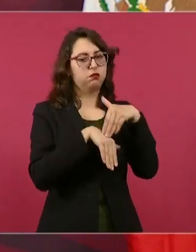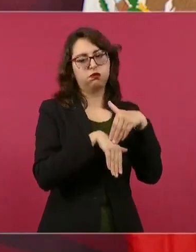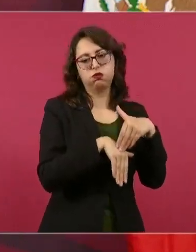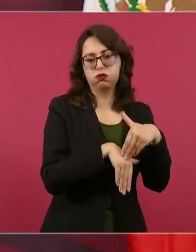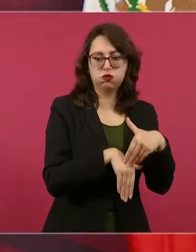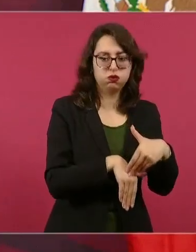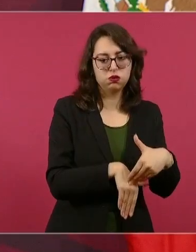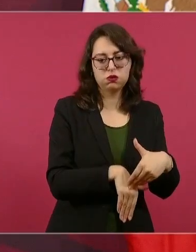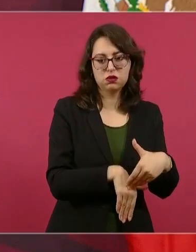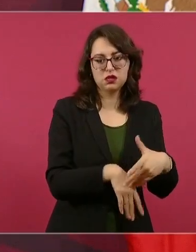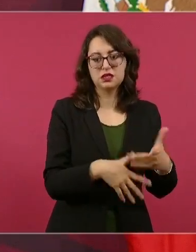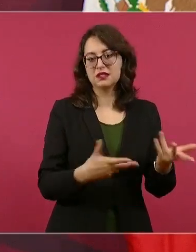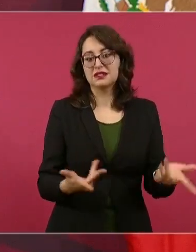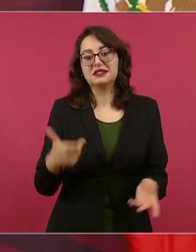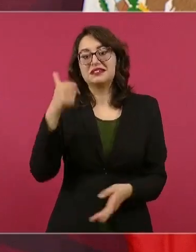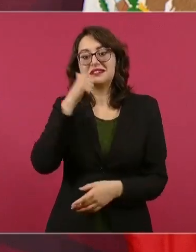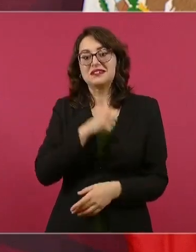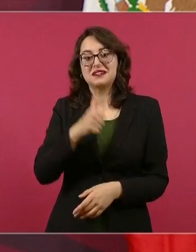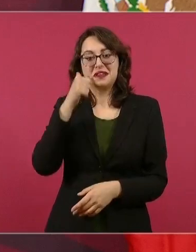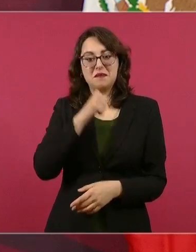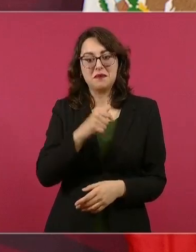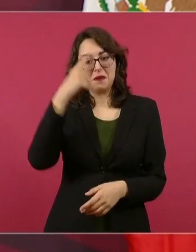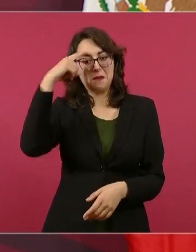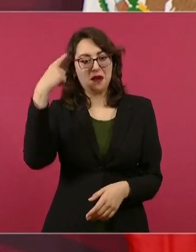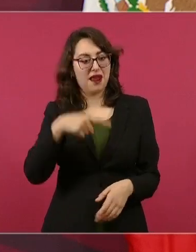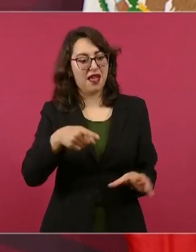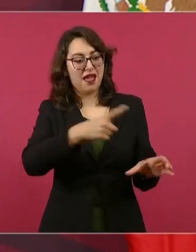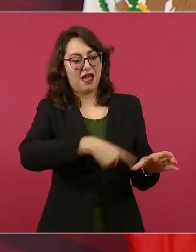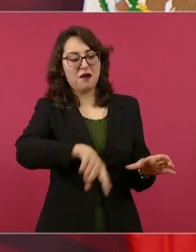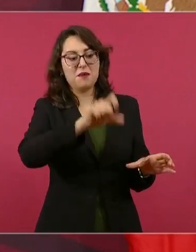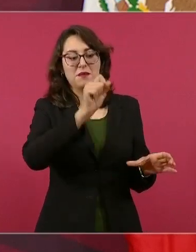a favor de la oligarquía,